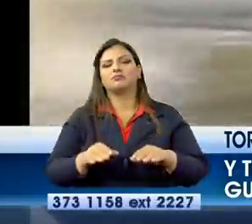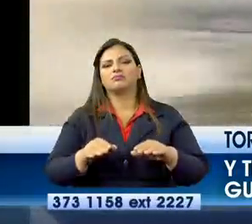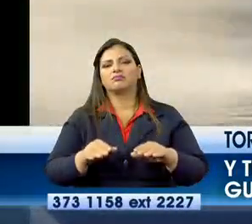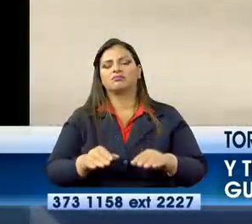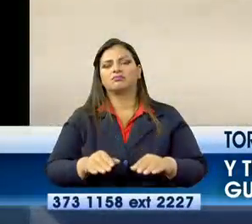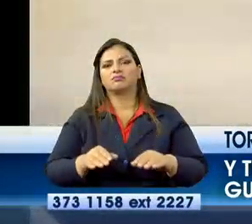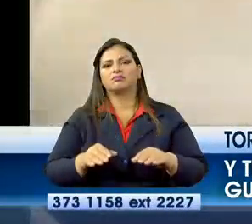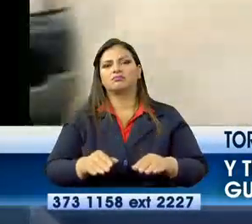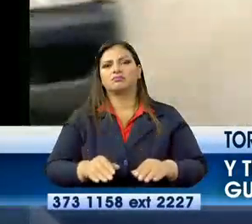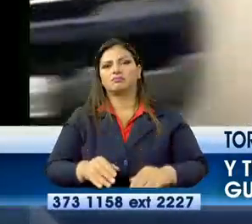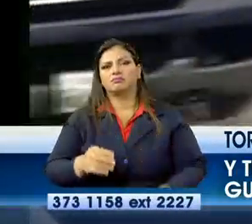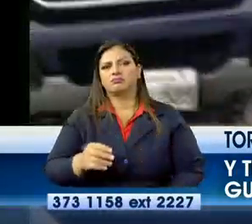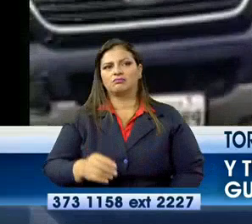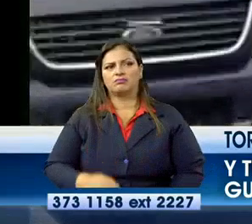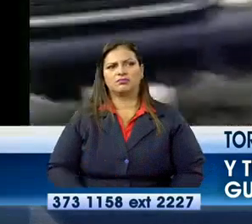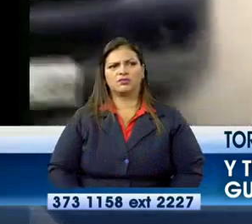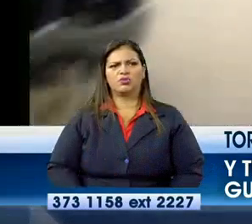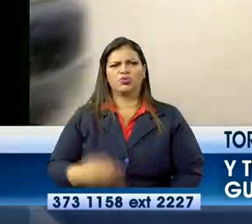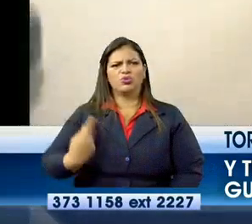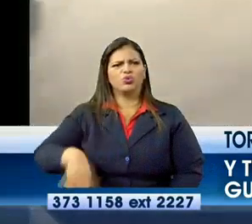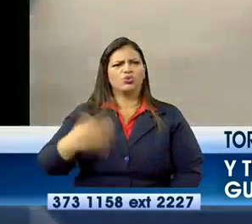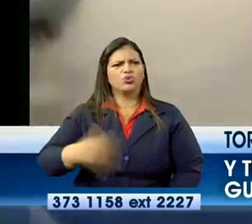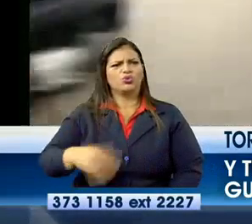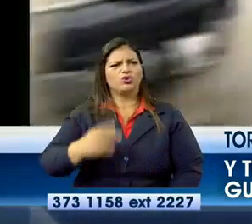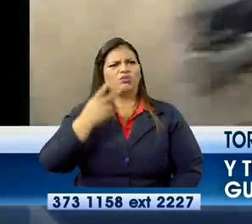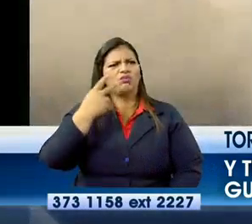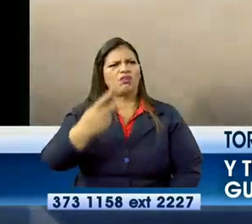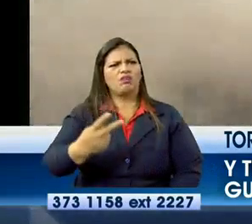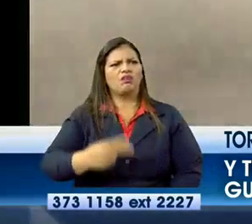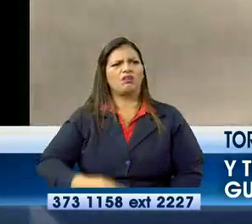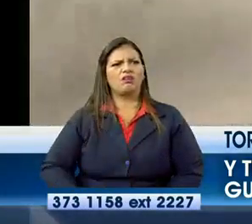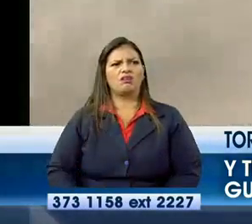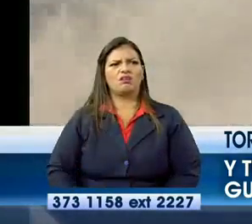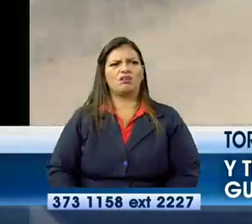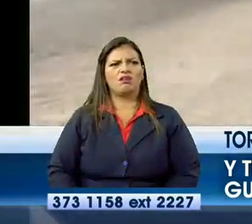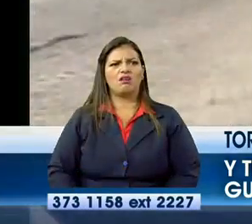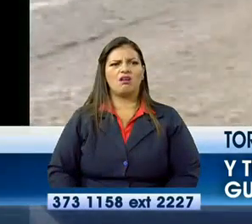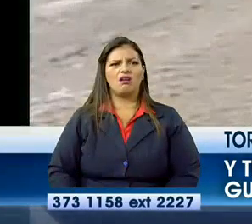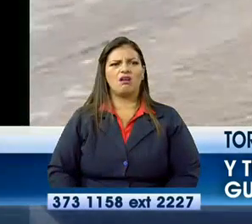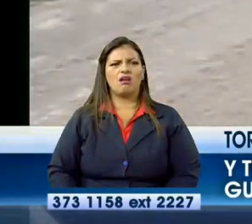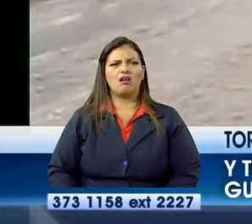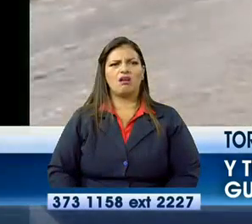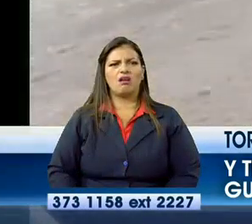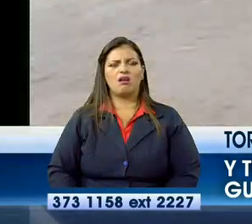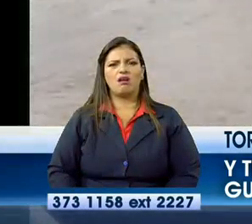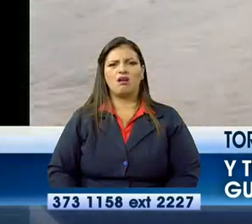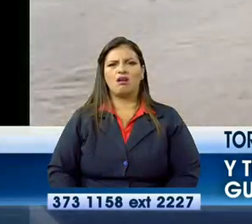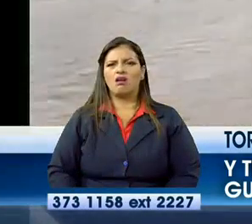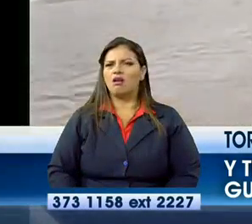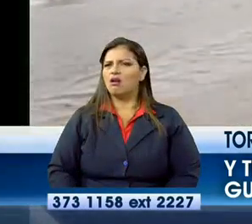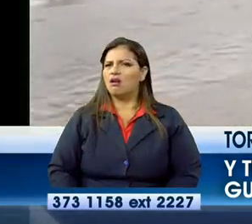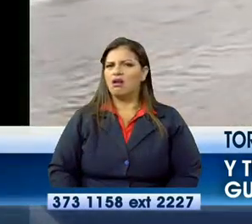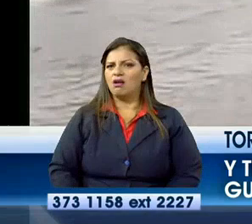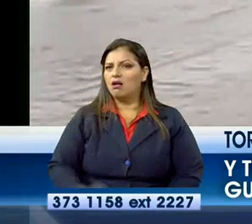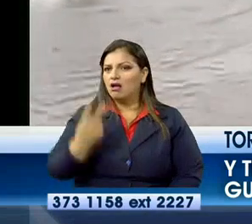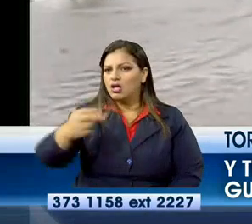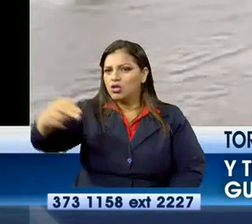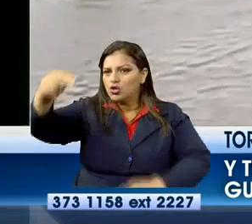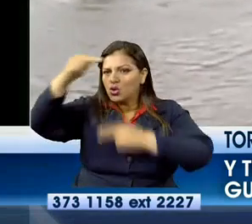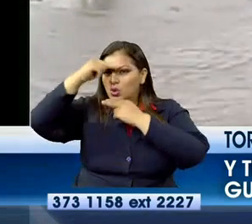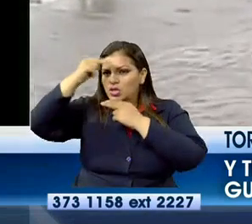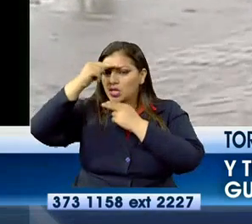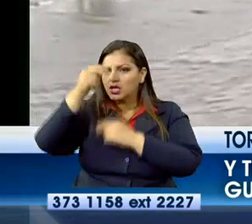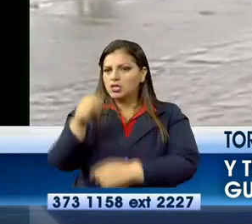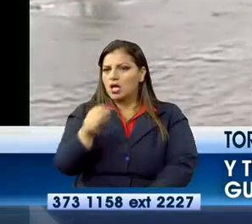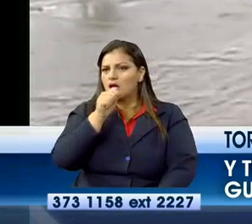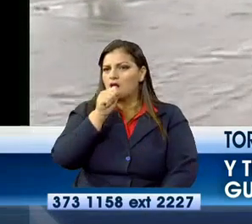míralo. Y ese señor va a toda velocidad todavía. Mira cómo saca. Claro, y sobre todo que nos ve que estamos aquí. Exacto.